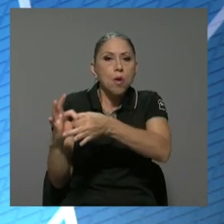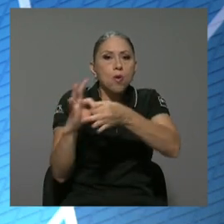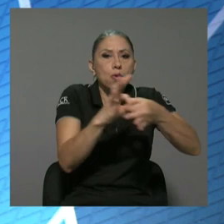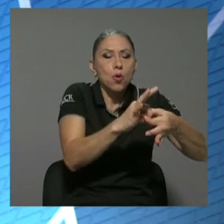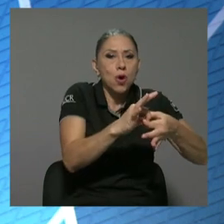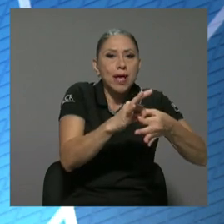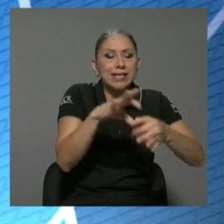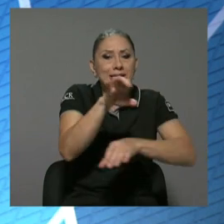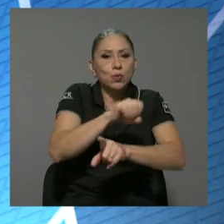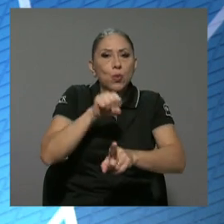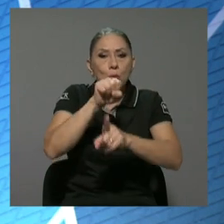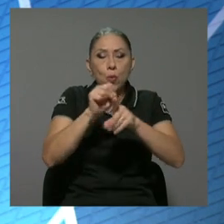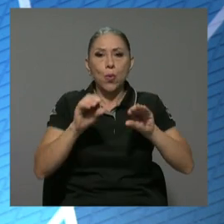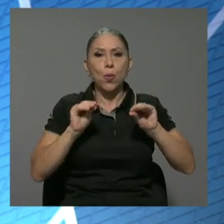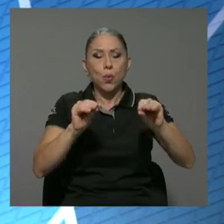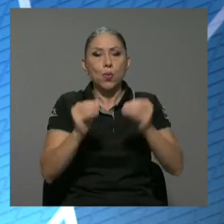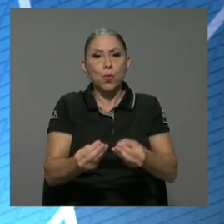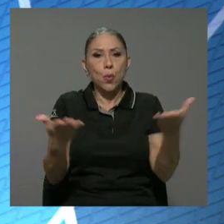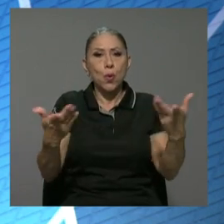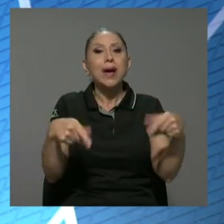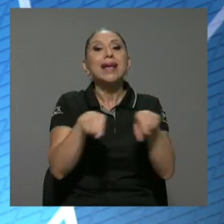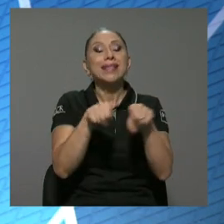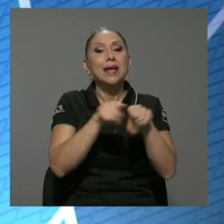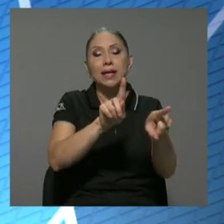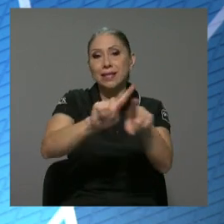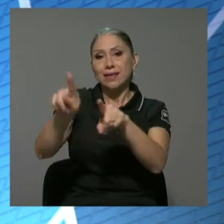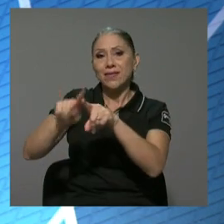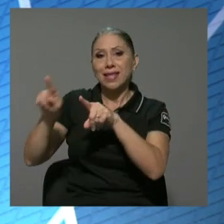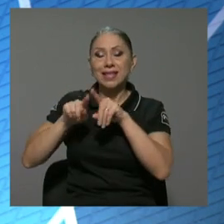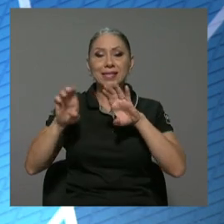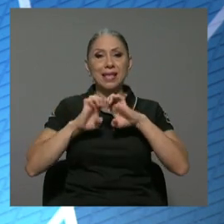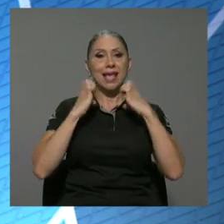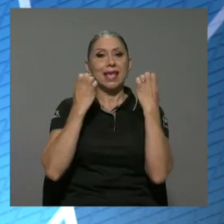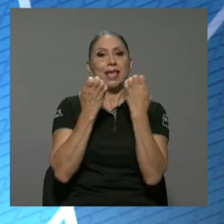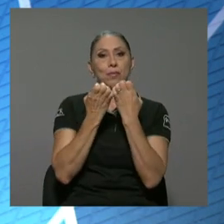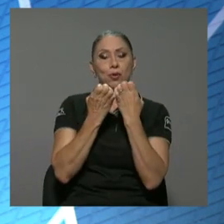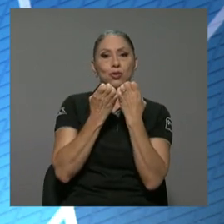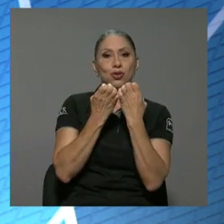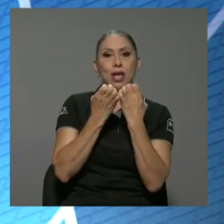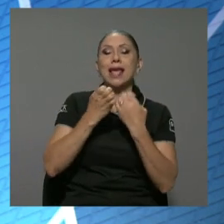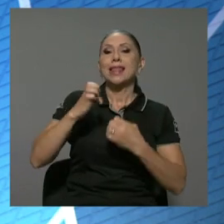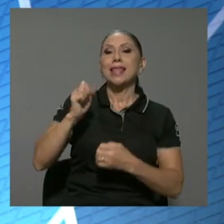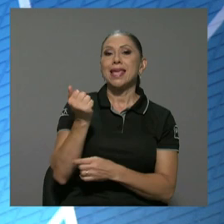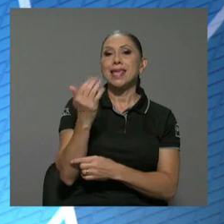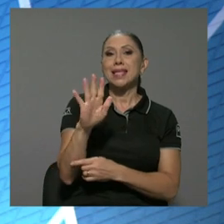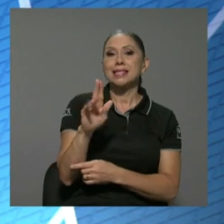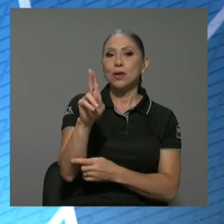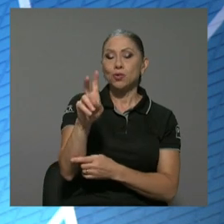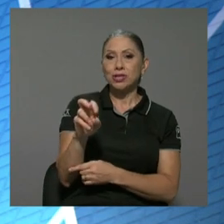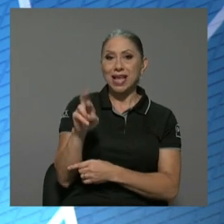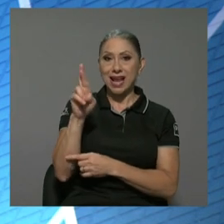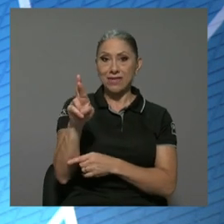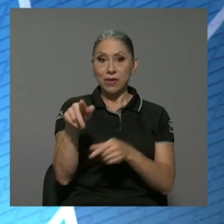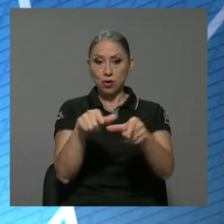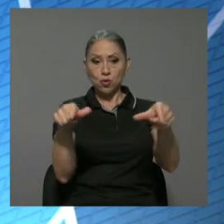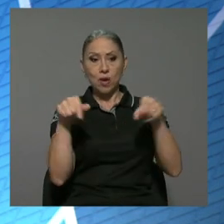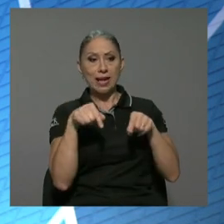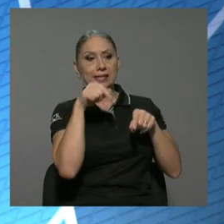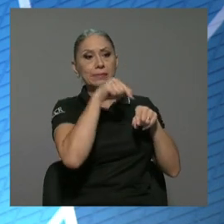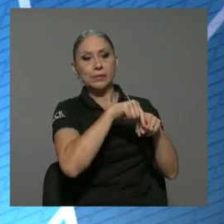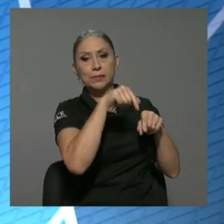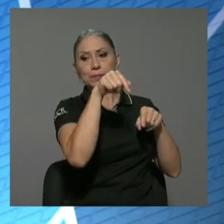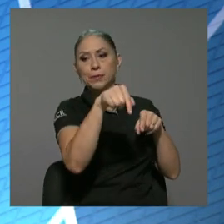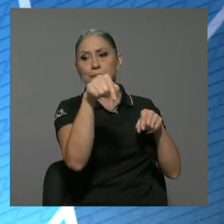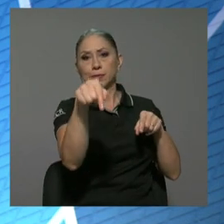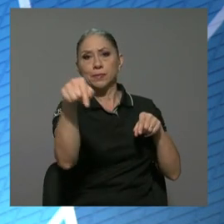situación de la educación pública como con diferentes equipos de 15 UCR que están ubicados estratégicamente tanto